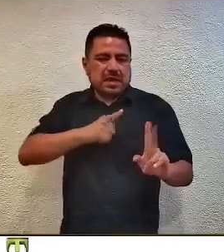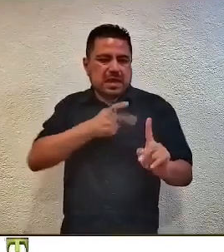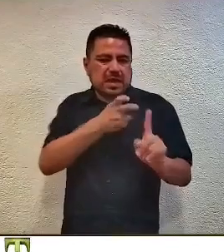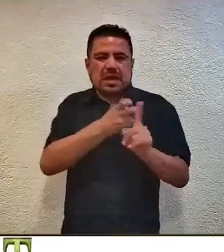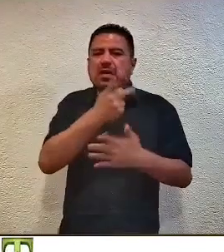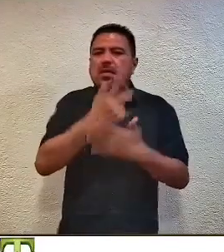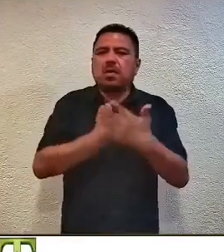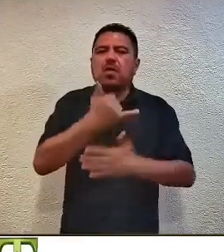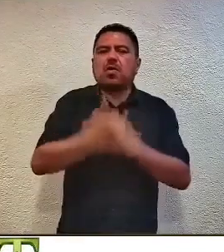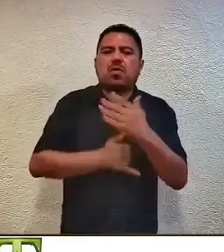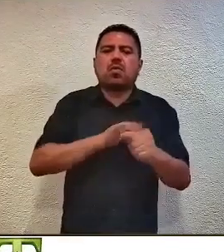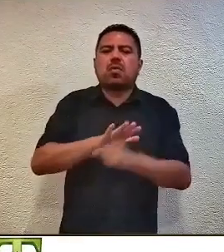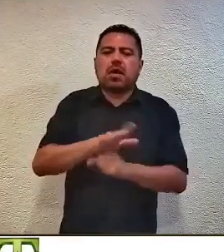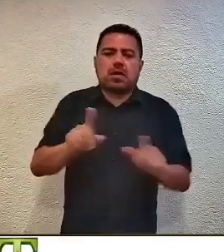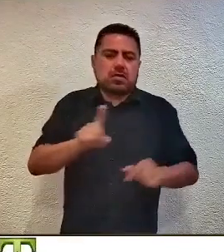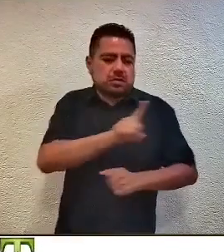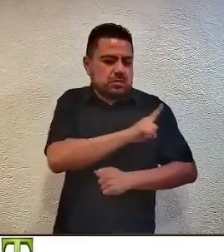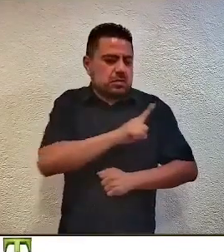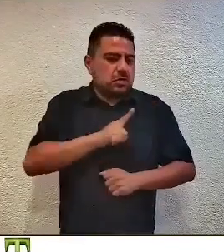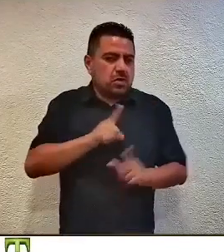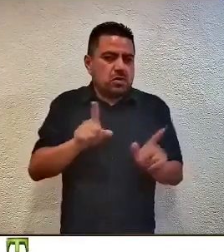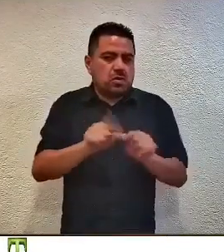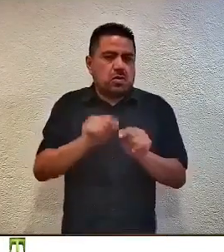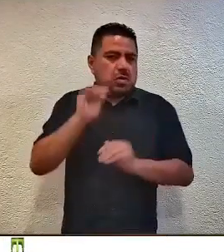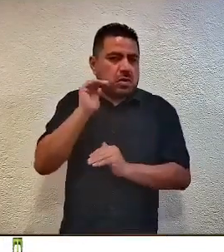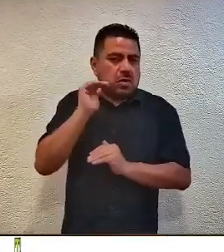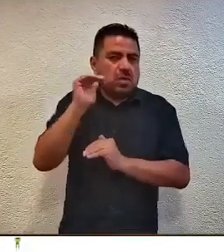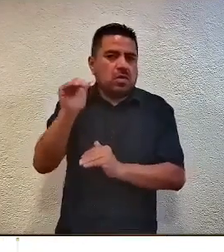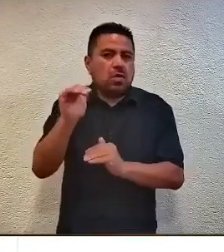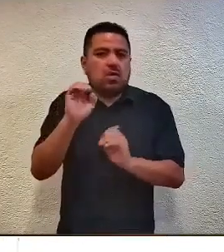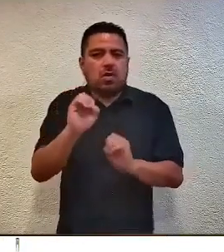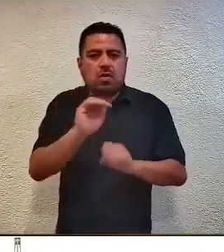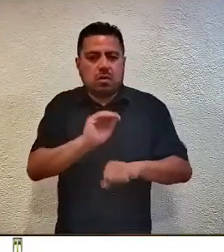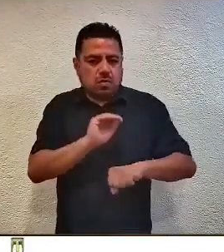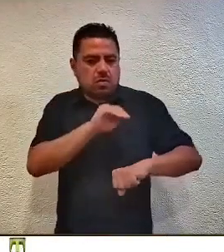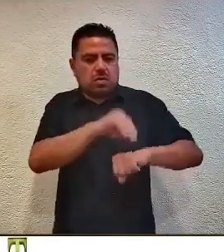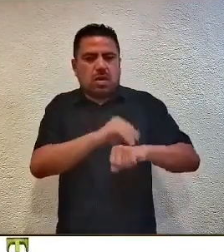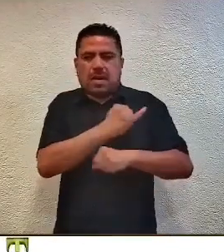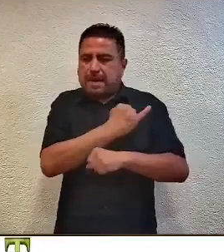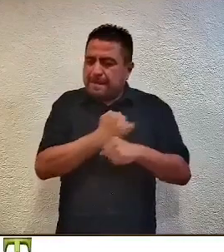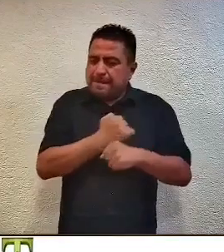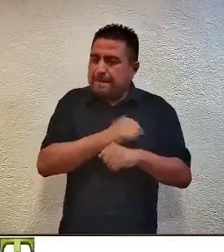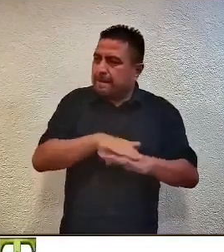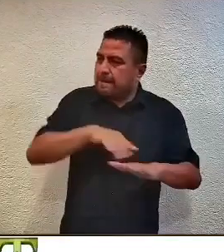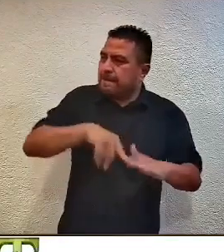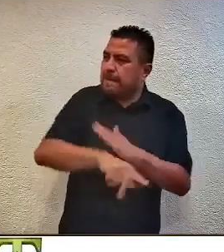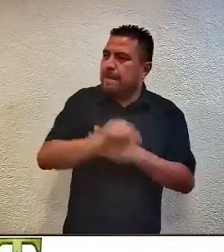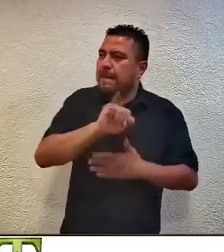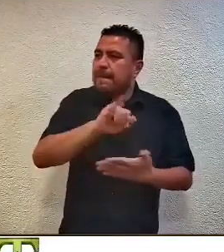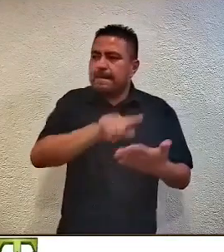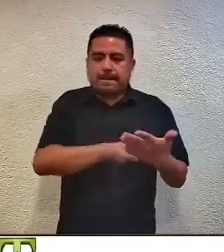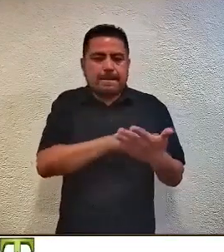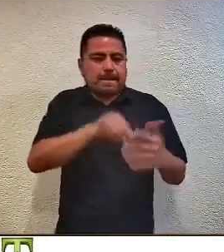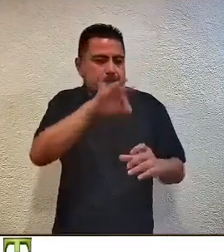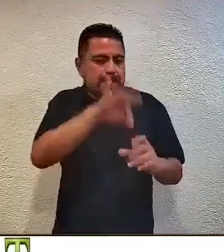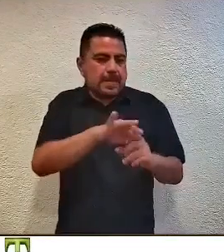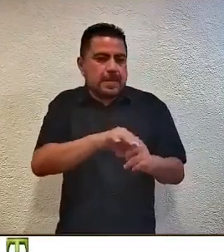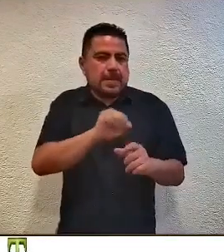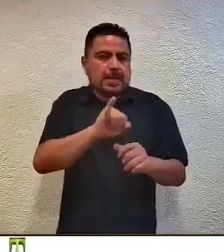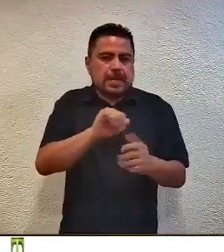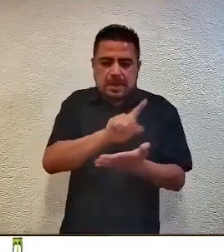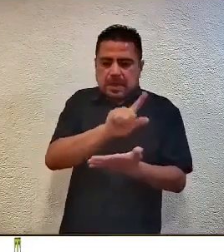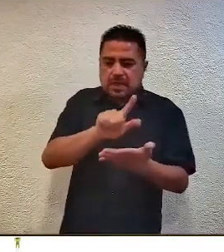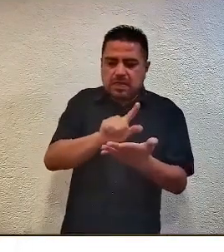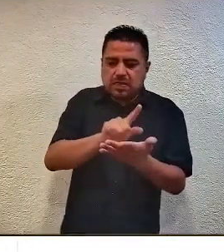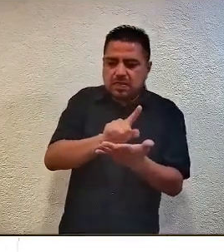de resolución solo debe limitarse o constreñirse en analizar si la elección impugnada fue apegada a derecho